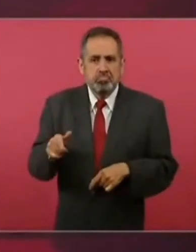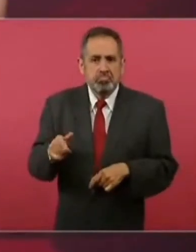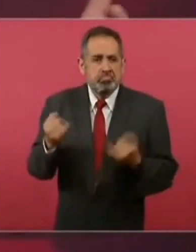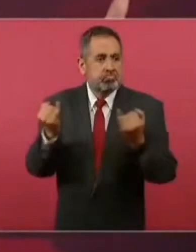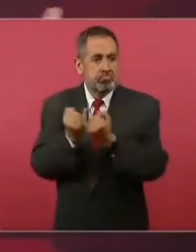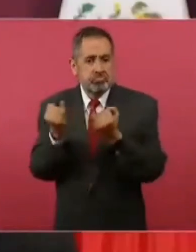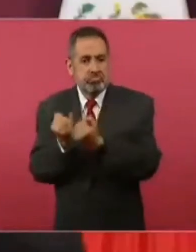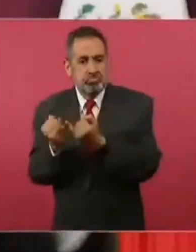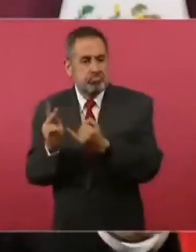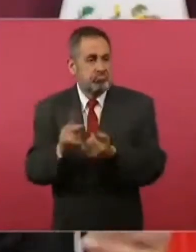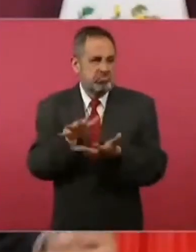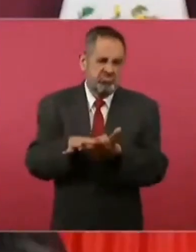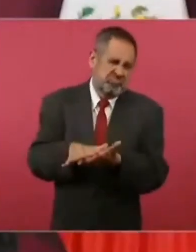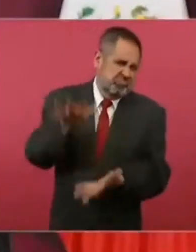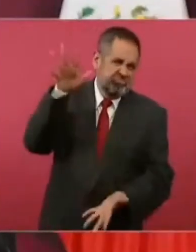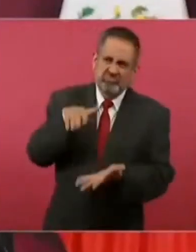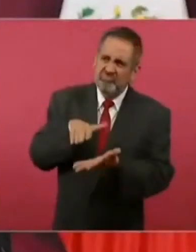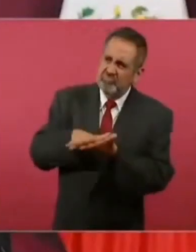que tenga ese tiraje.